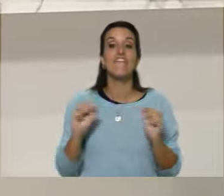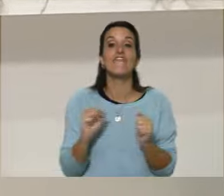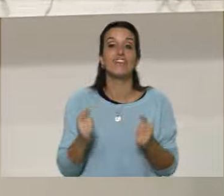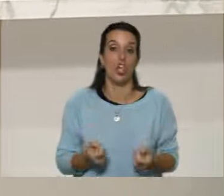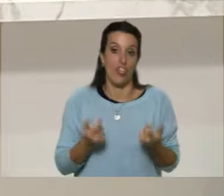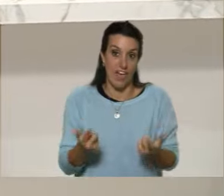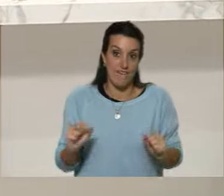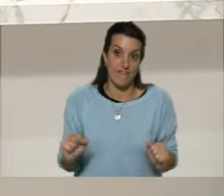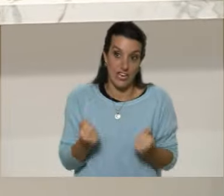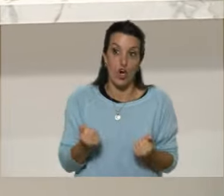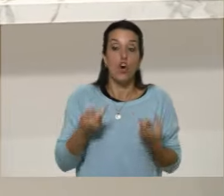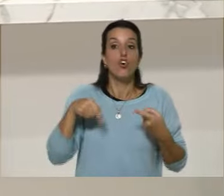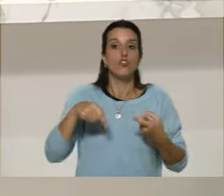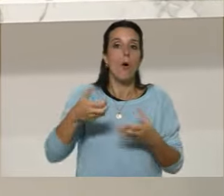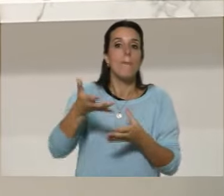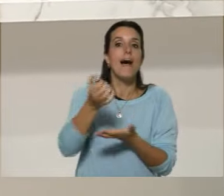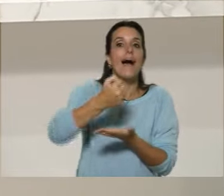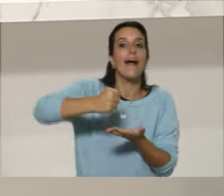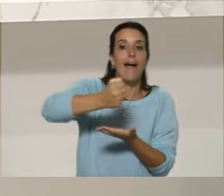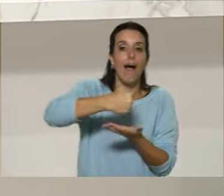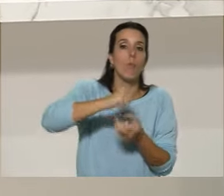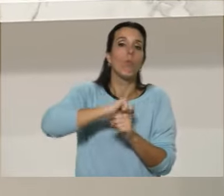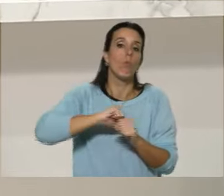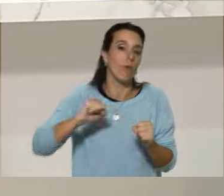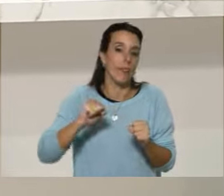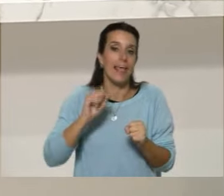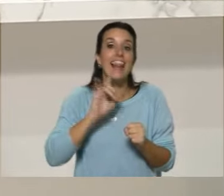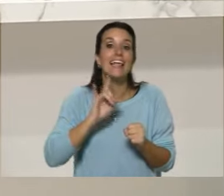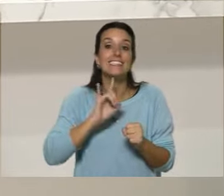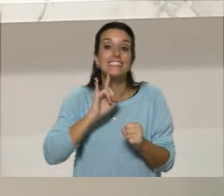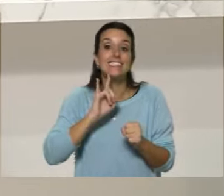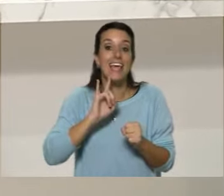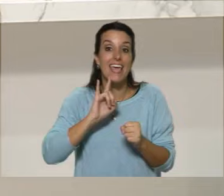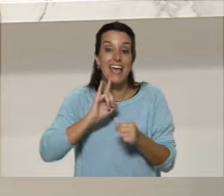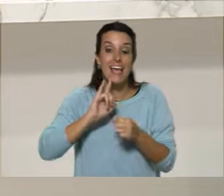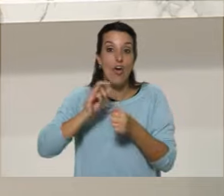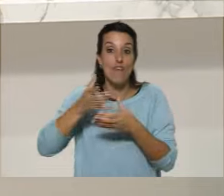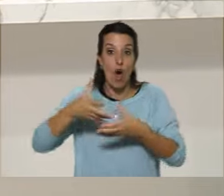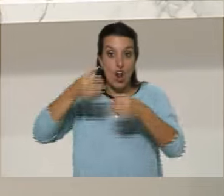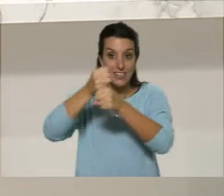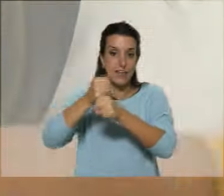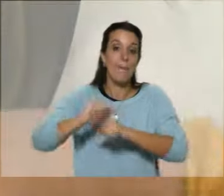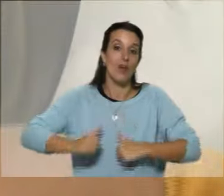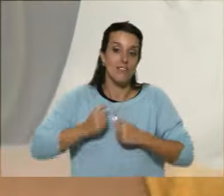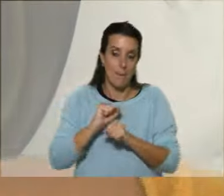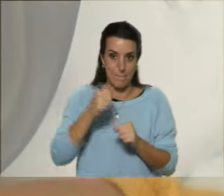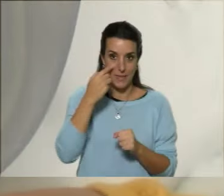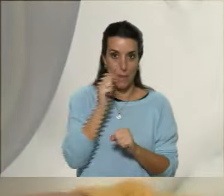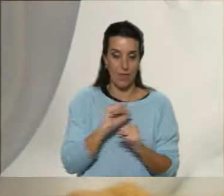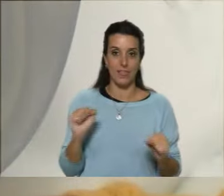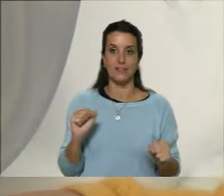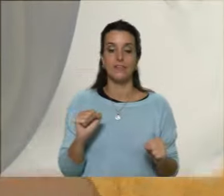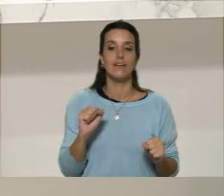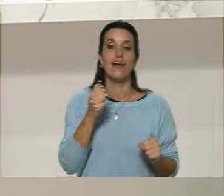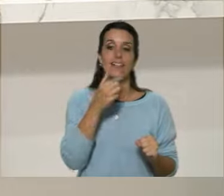más, ¿tá? Yo la puse en una manga, la puedes poner en una bolsita de leche. ¿Por qué? Porque cuando estás ahí, vas a hacer esto, mirá. Que esta es